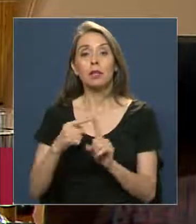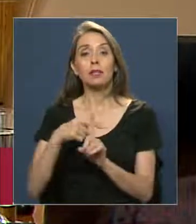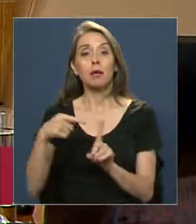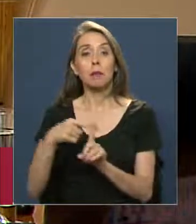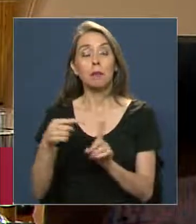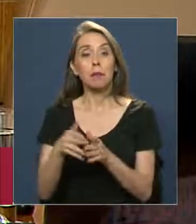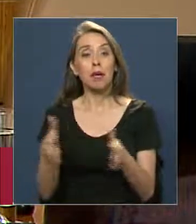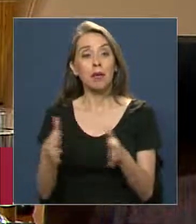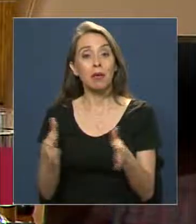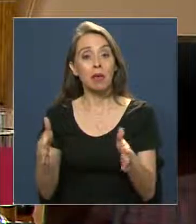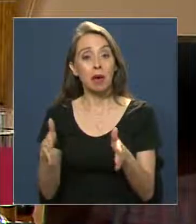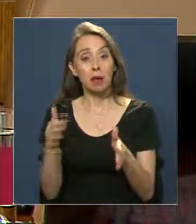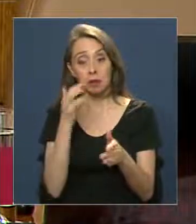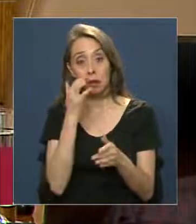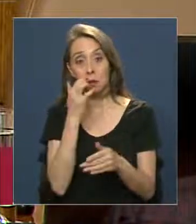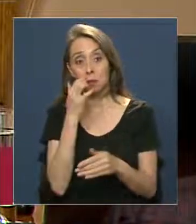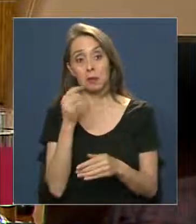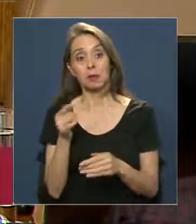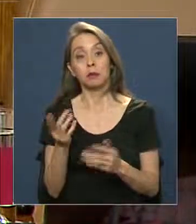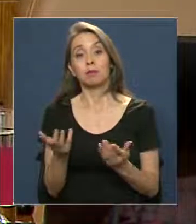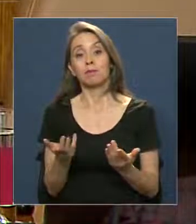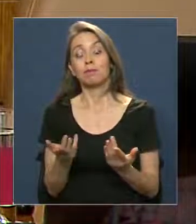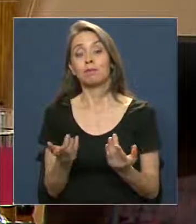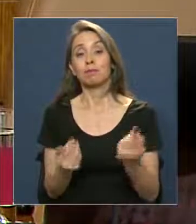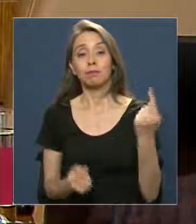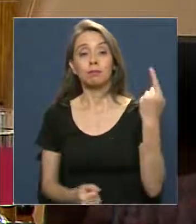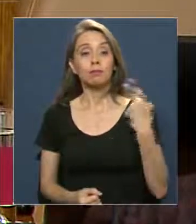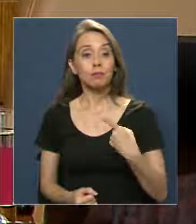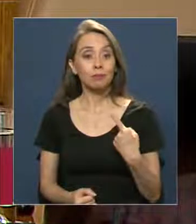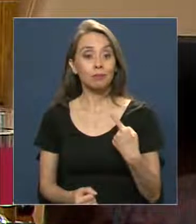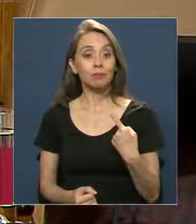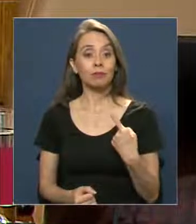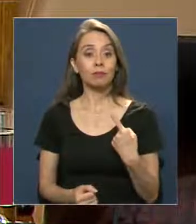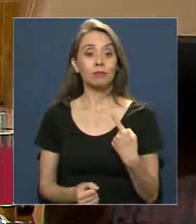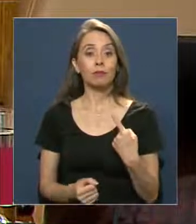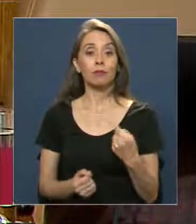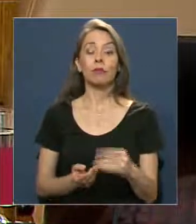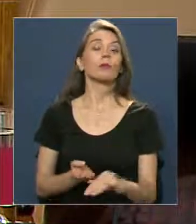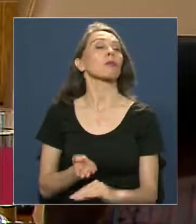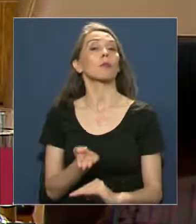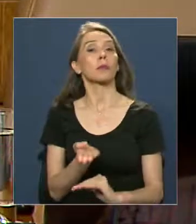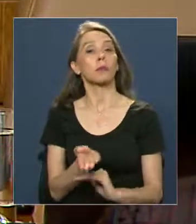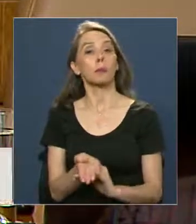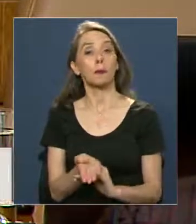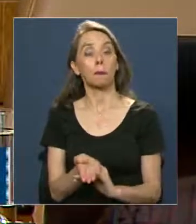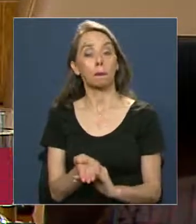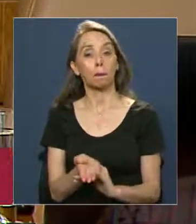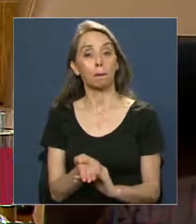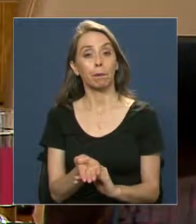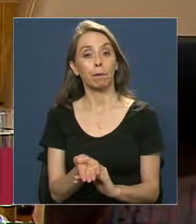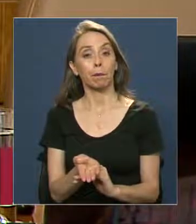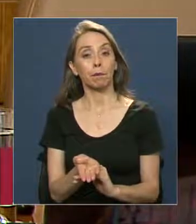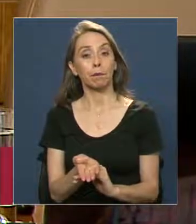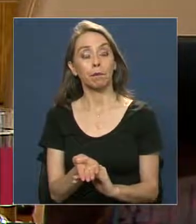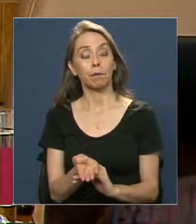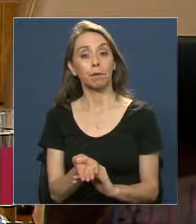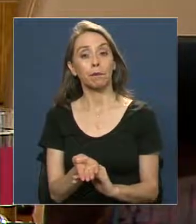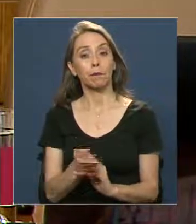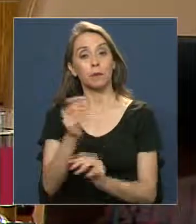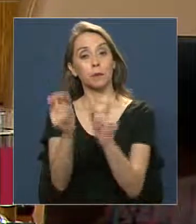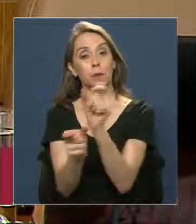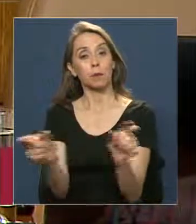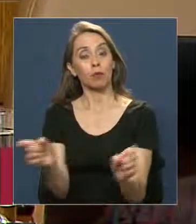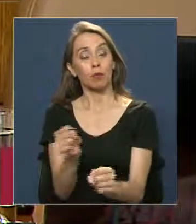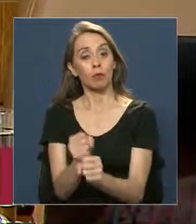visto, cierto, en la obligación de tener que pedir, cierto, a sus